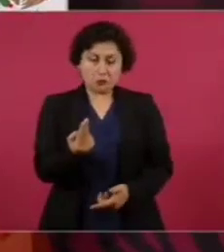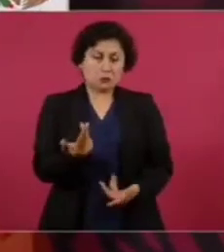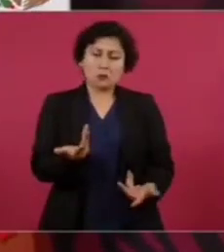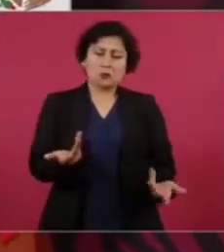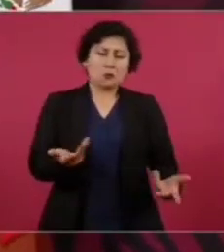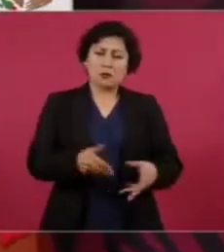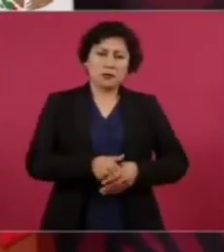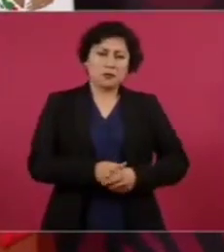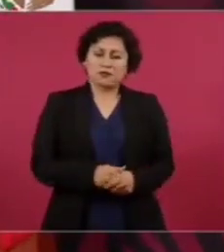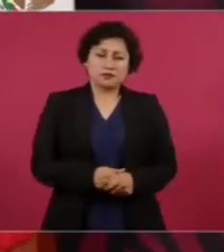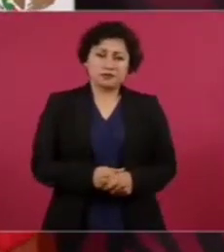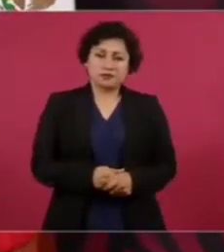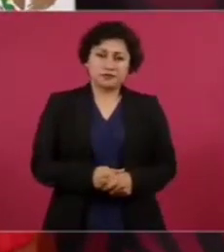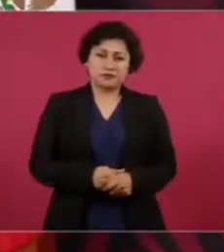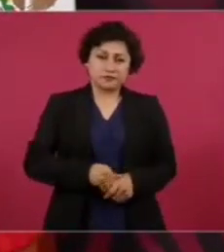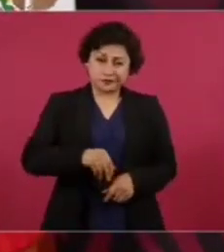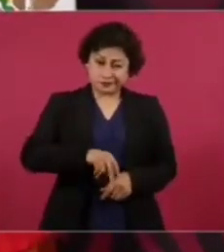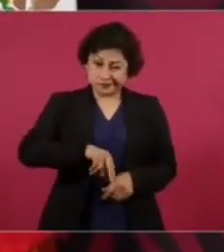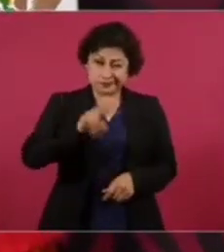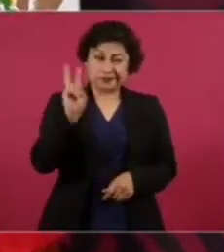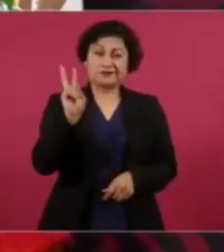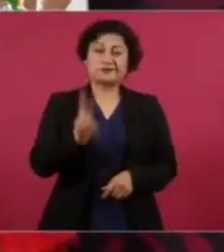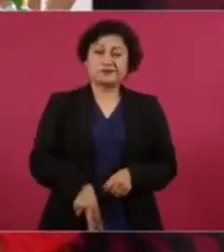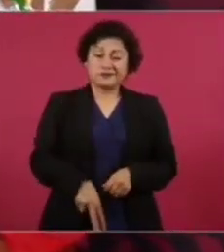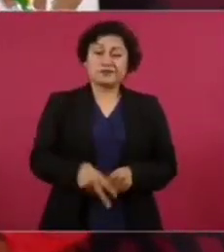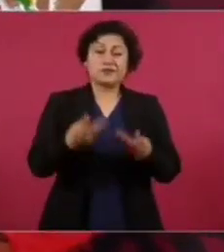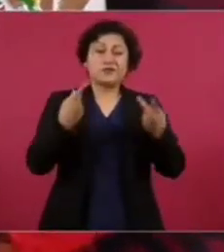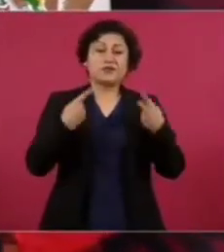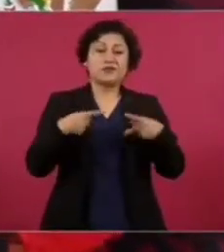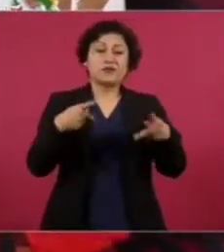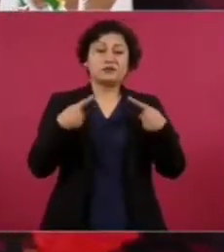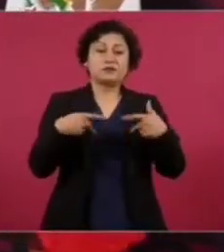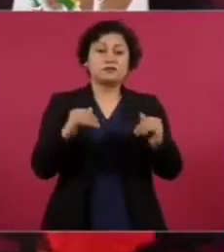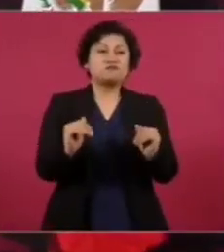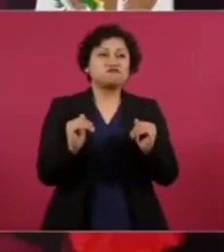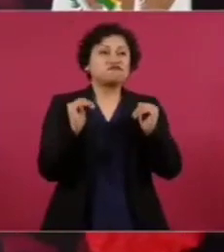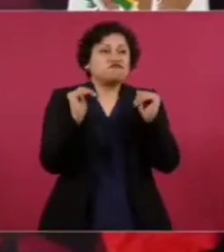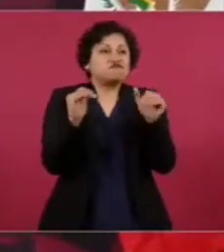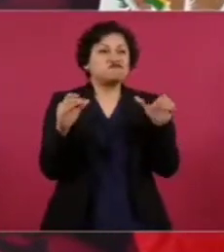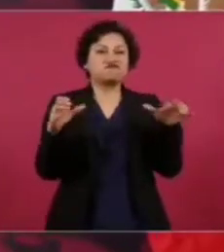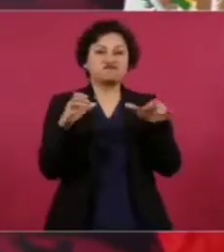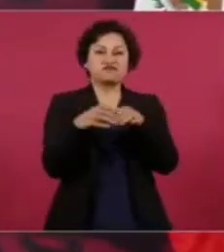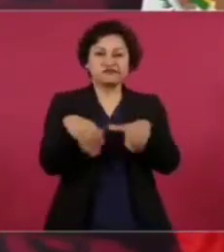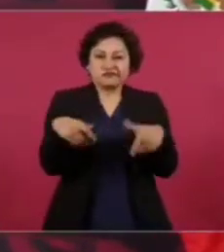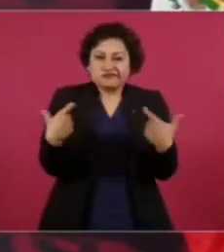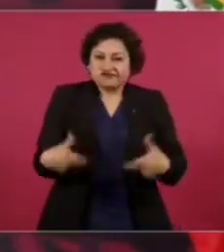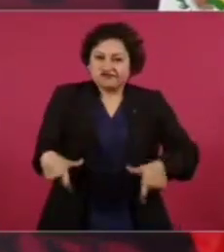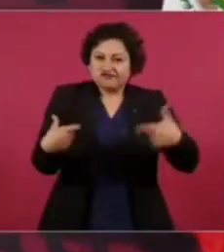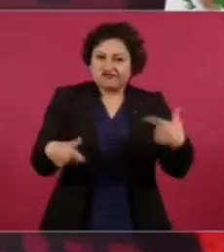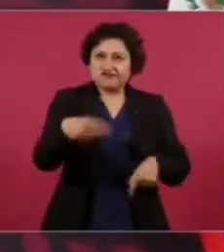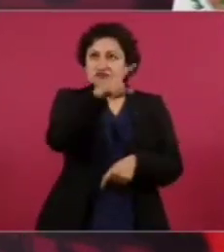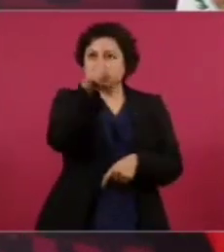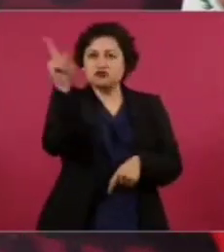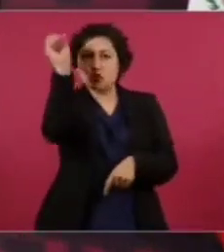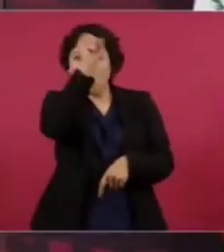Lo que más le ayuda a los oligarcas, a los que se creen los dueños del mundo, para controlar,